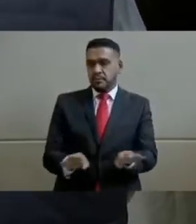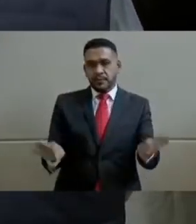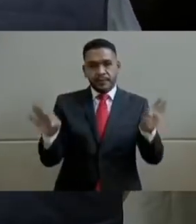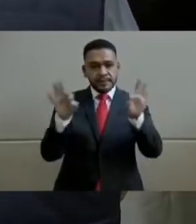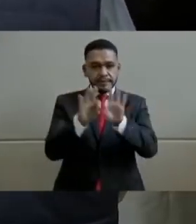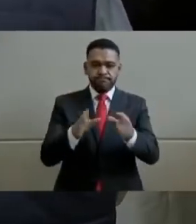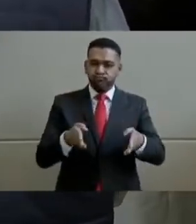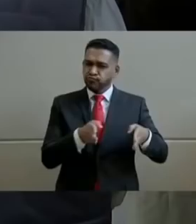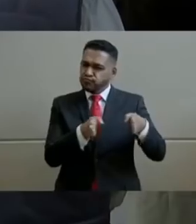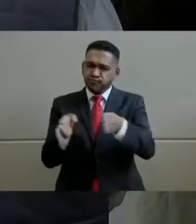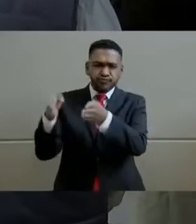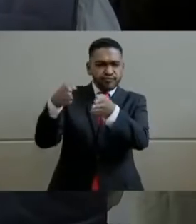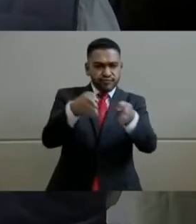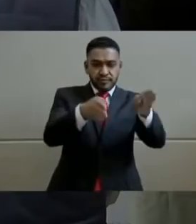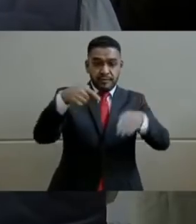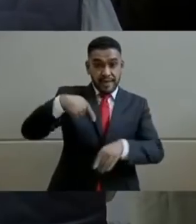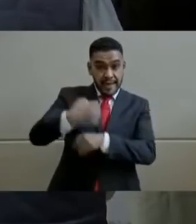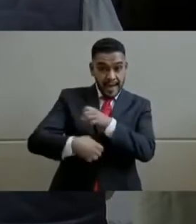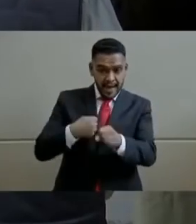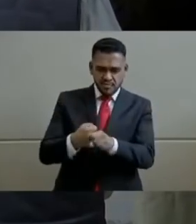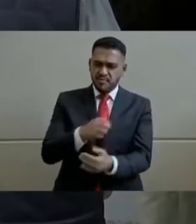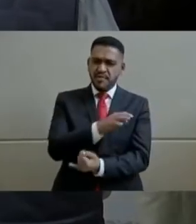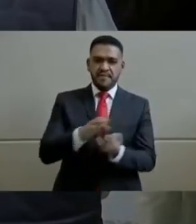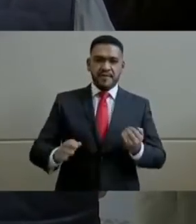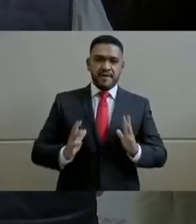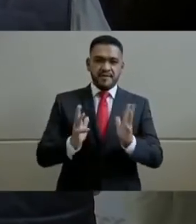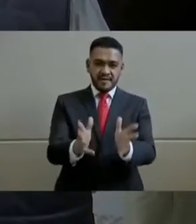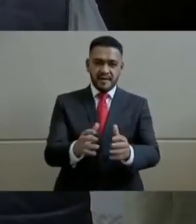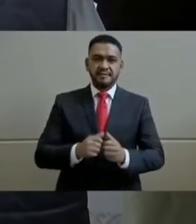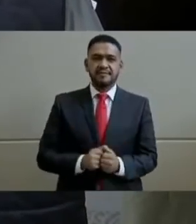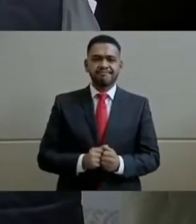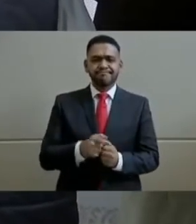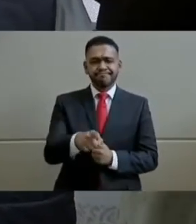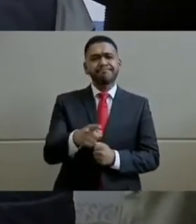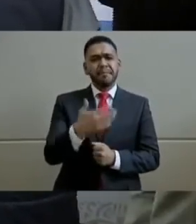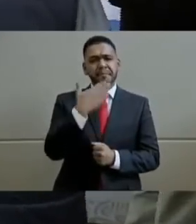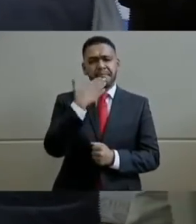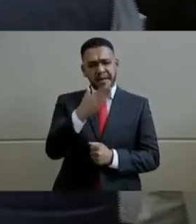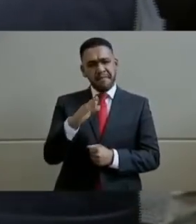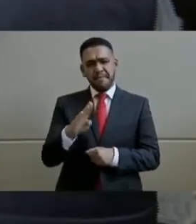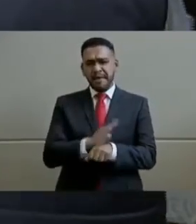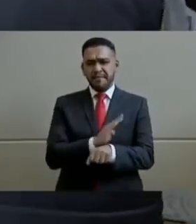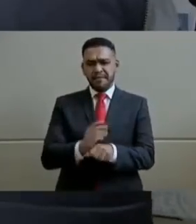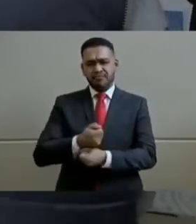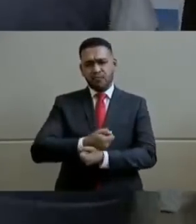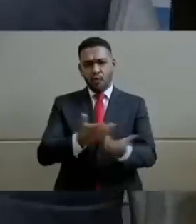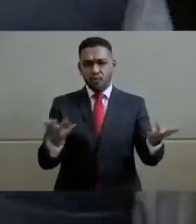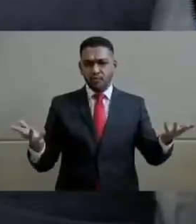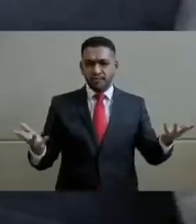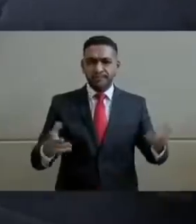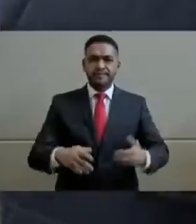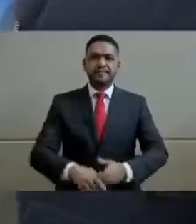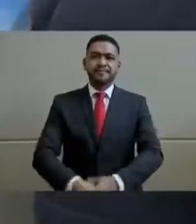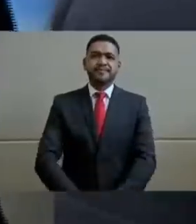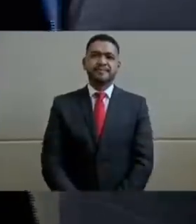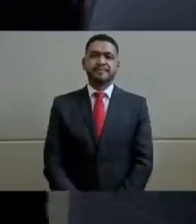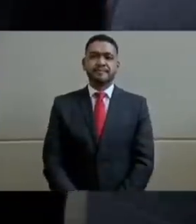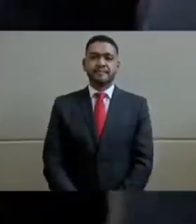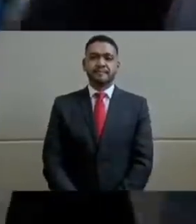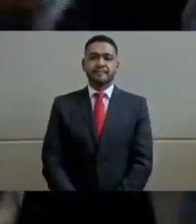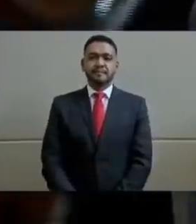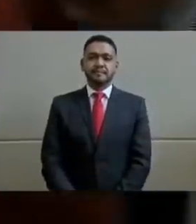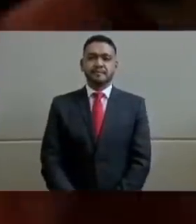que en este año se terminó y ya está proporcionando sus beneficios. A la orden, señor.